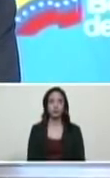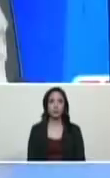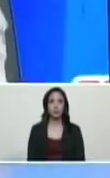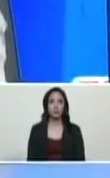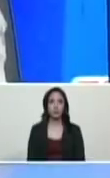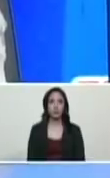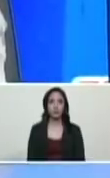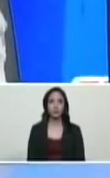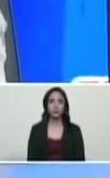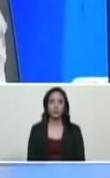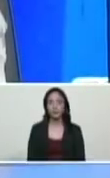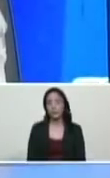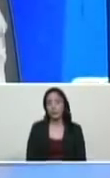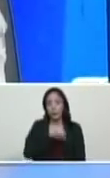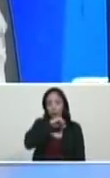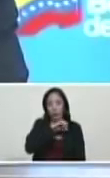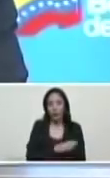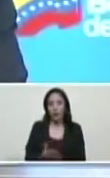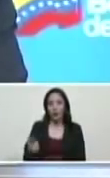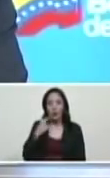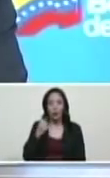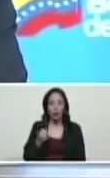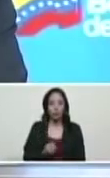es muy querido, muy valorado.